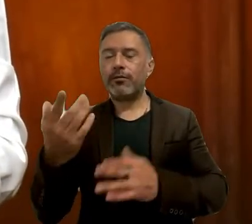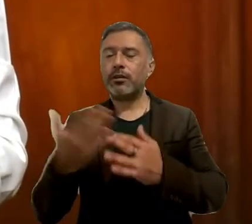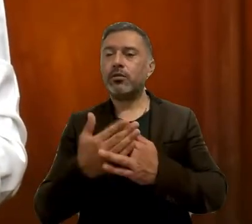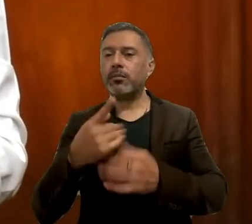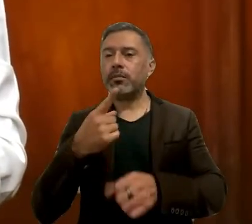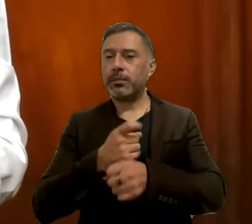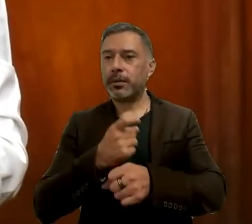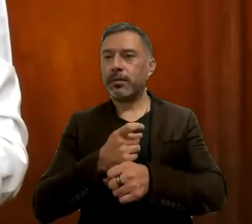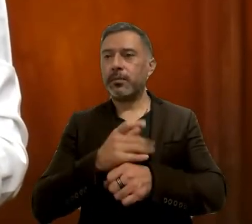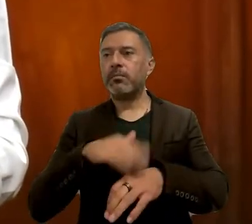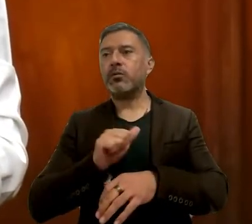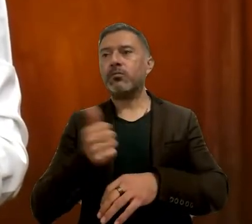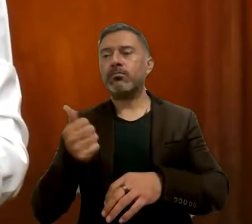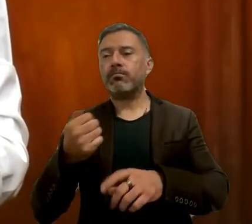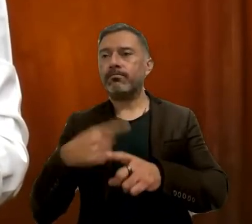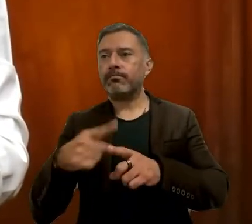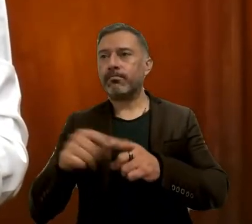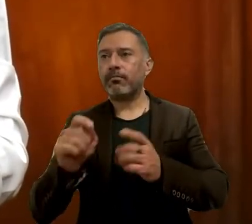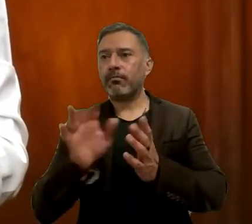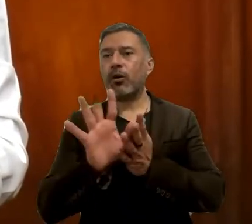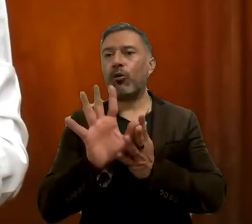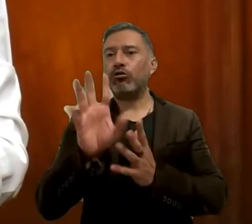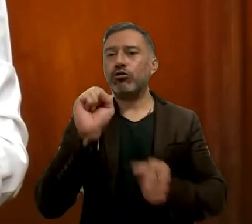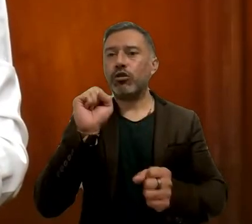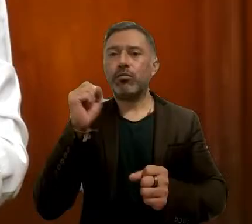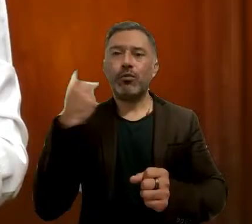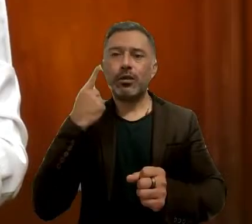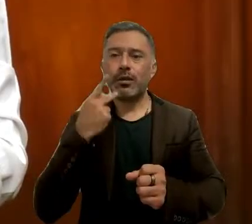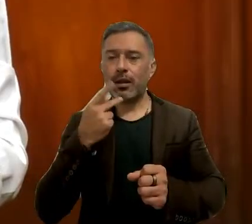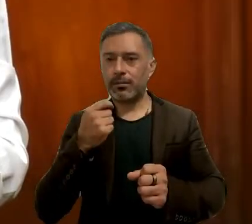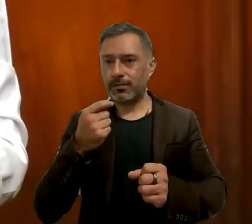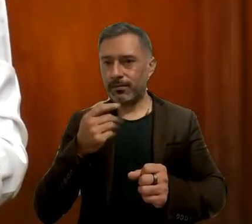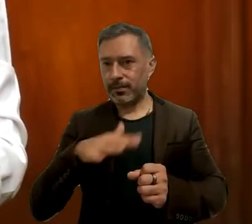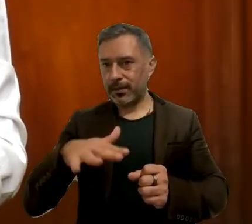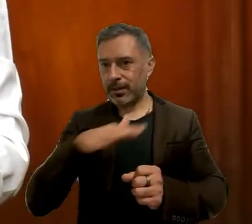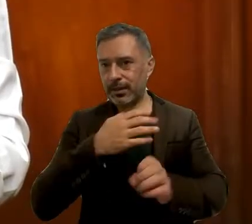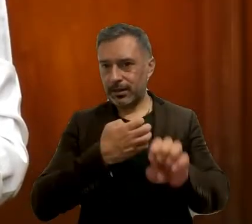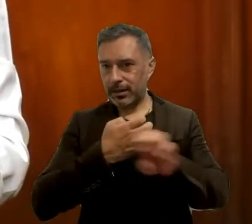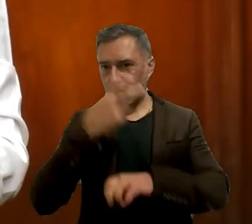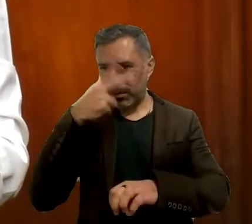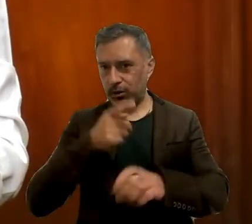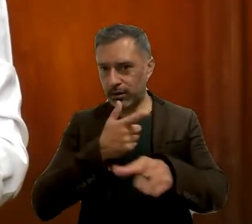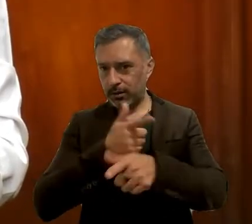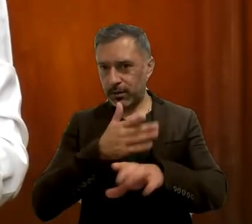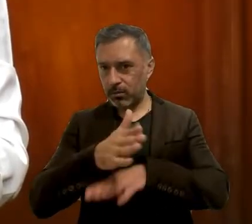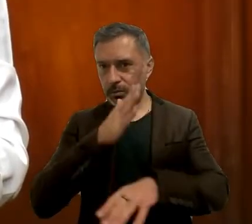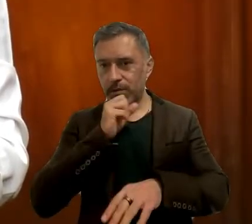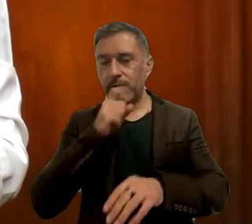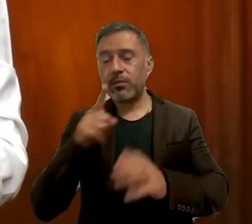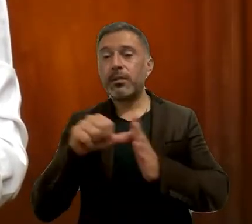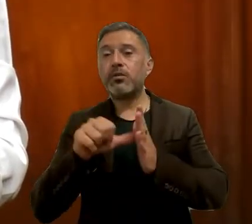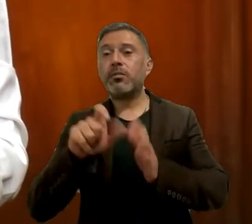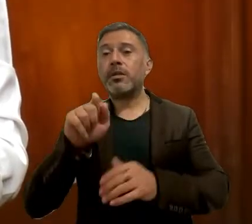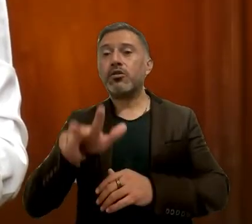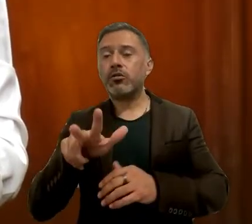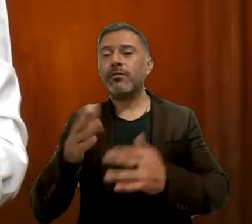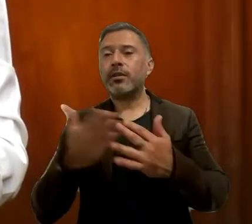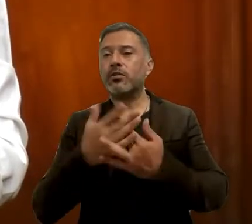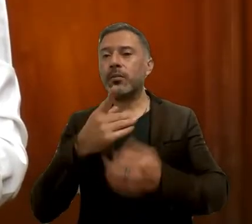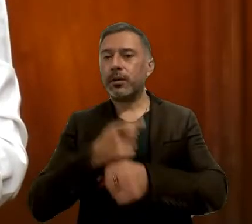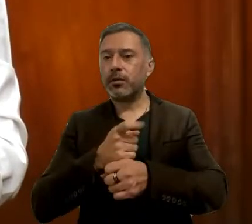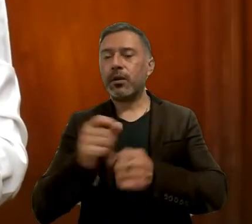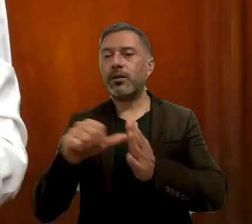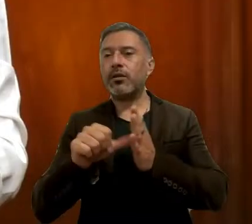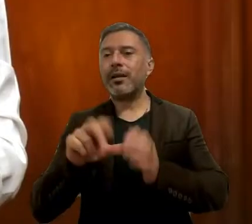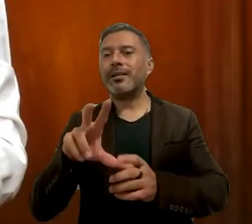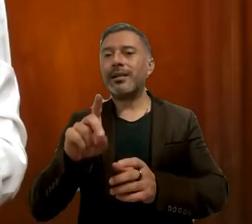primera y demás relativos aplicables de la Constitución Política del Estado Libre y Soberano de México, 28, fracción primera y 30 de la